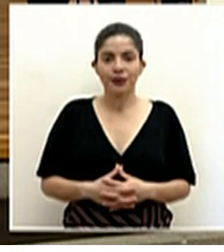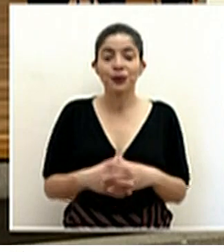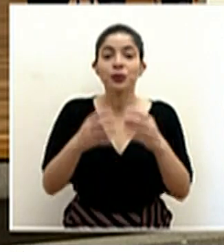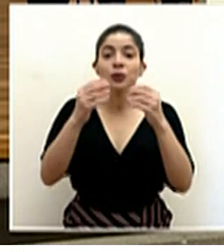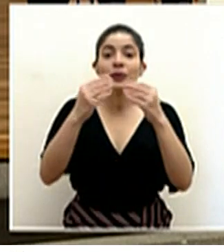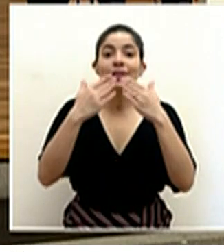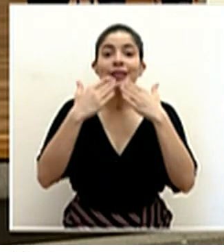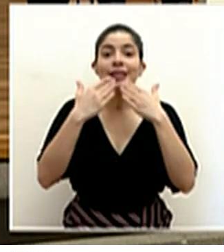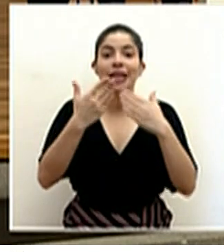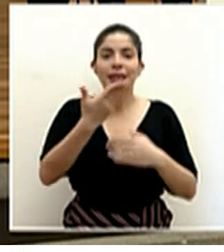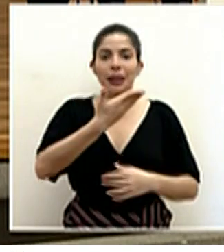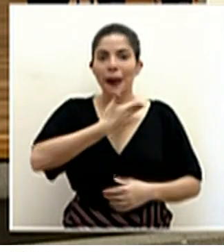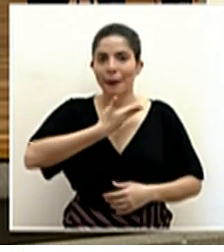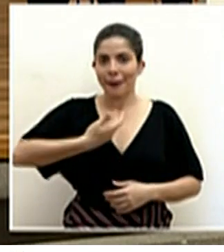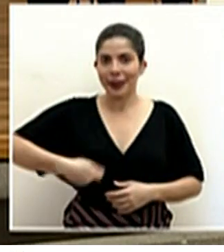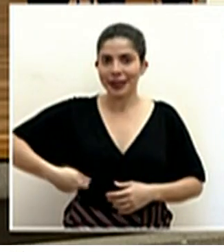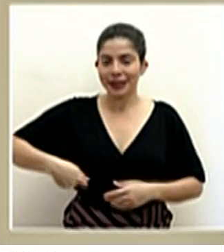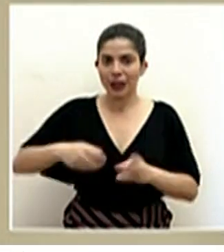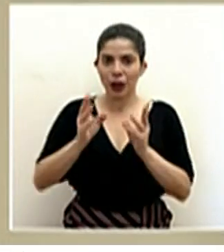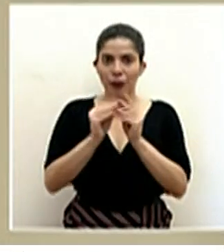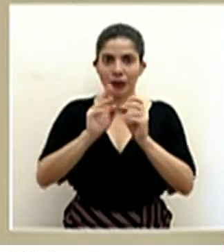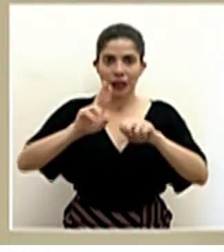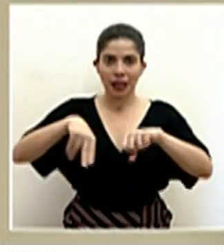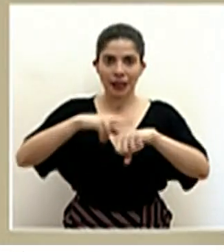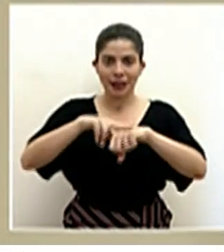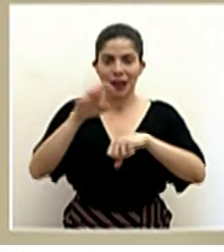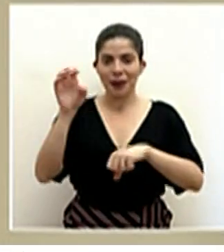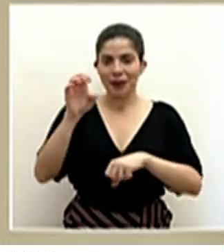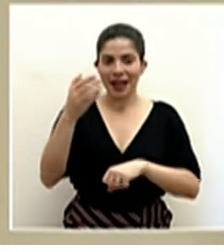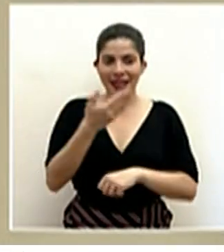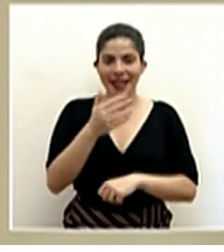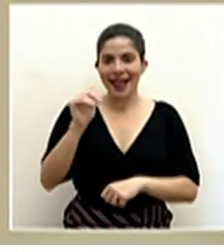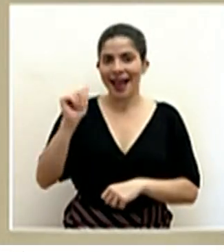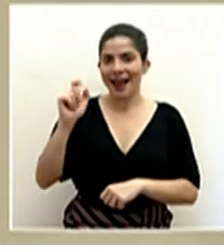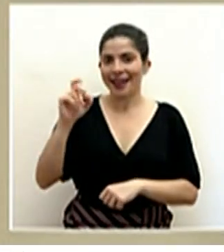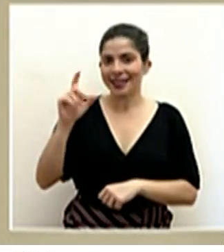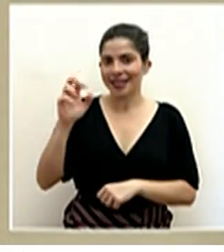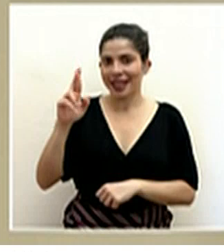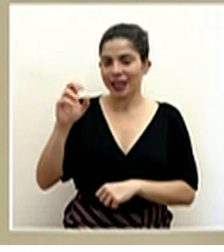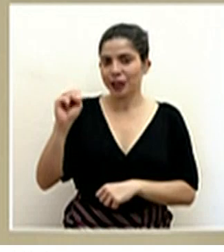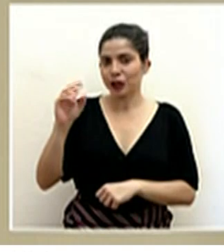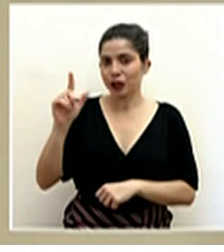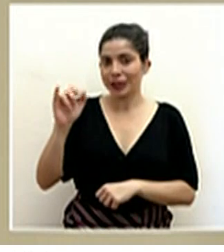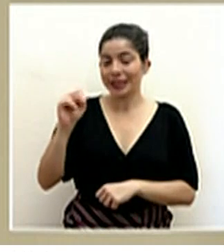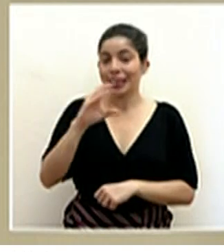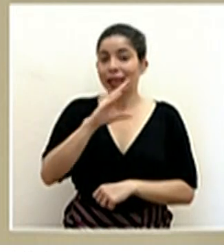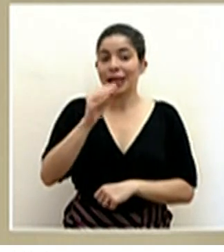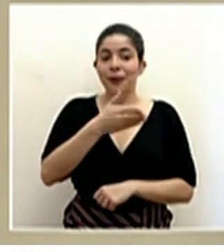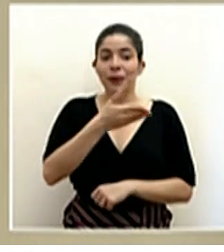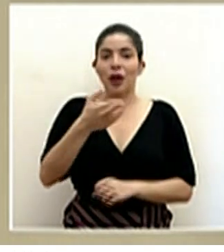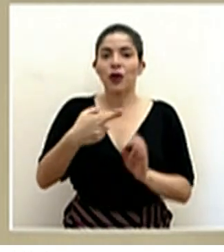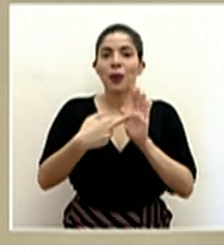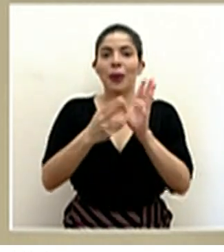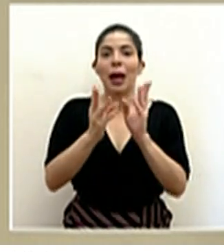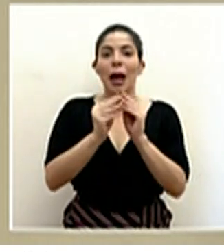Muchas gracias al presidente ejecutivo de la Comisión Nacional de Emergencias, don Alexander Solís, y al representante de la Cámara Nacional